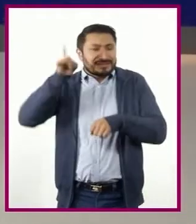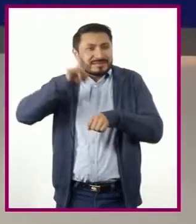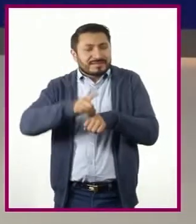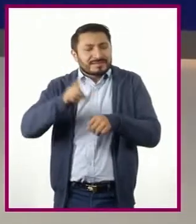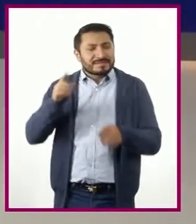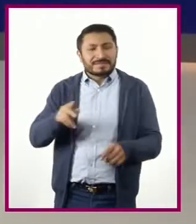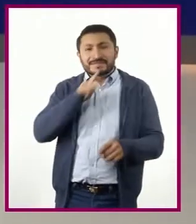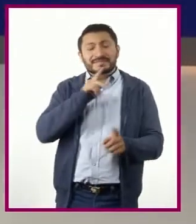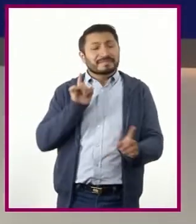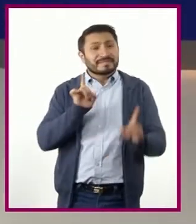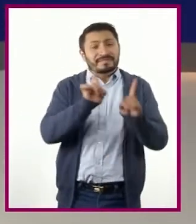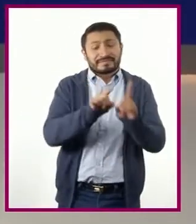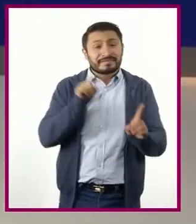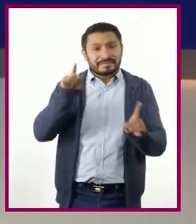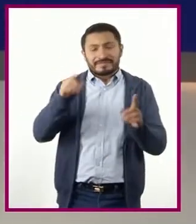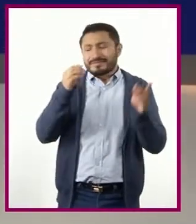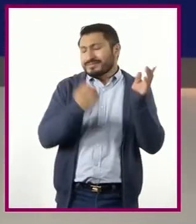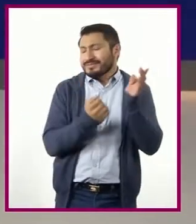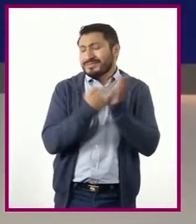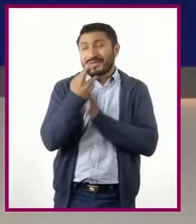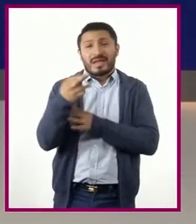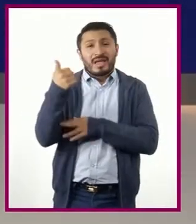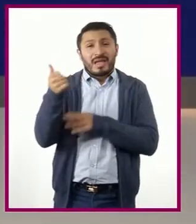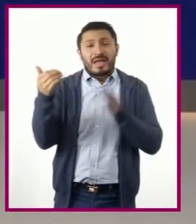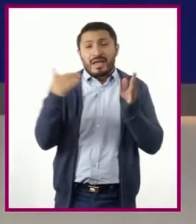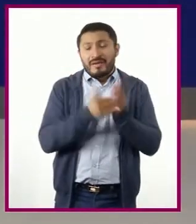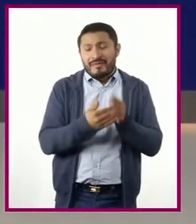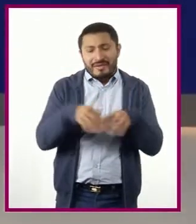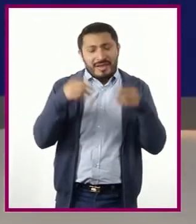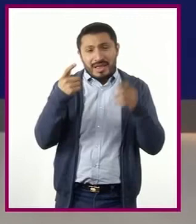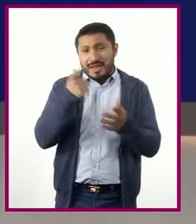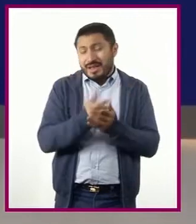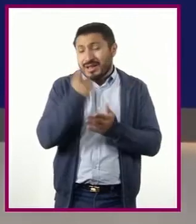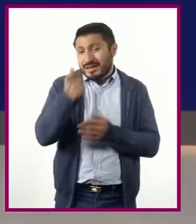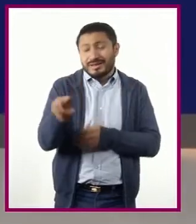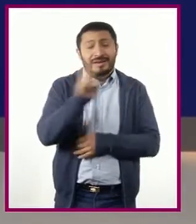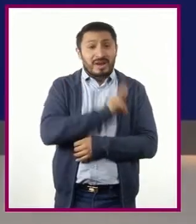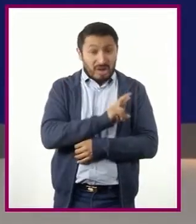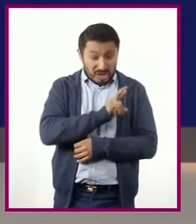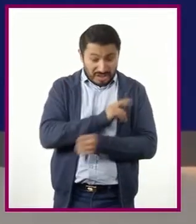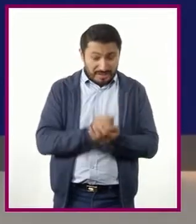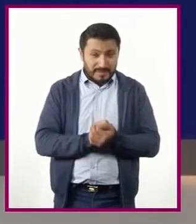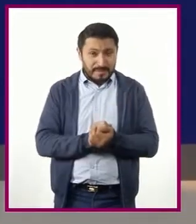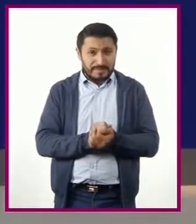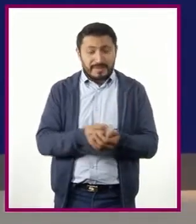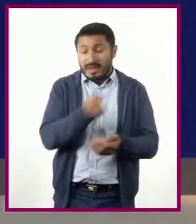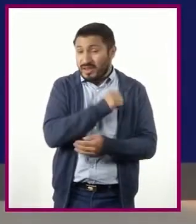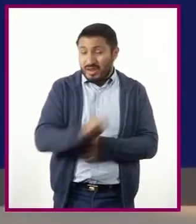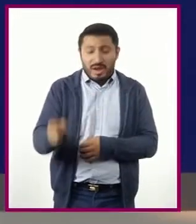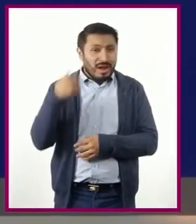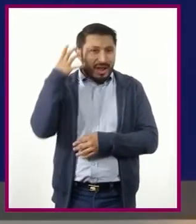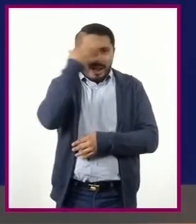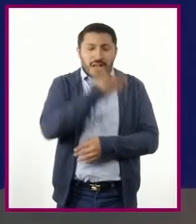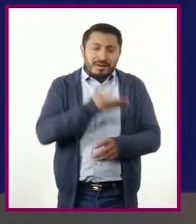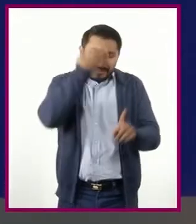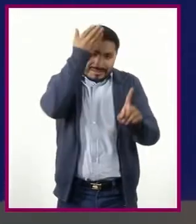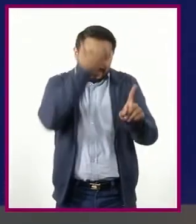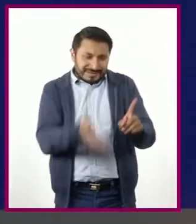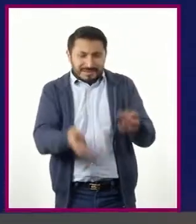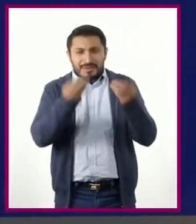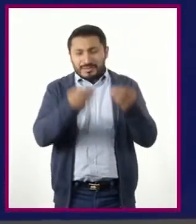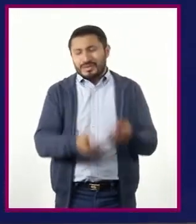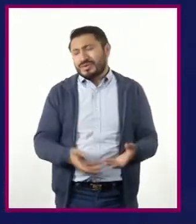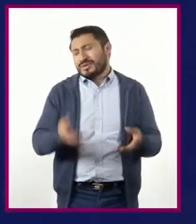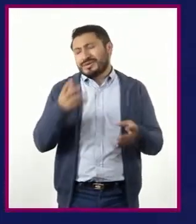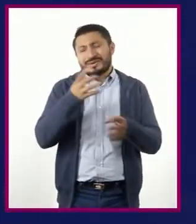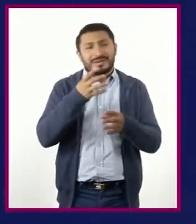padre, heredo un mayorazgo de 6,000 ducados de renta. A la fama de vuestra hermosura, que por muchas leguas